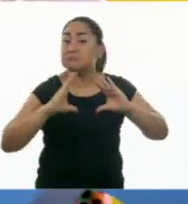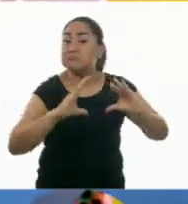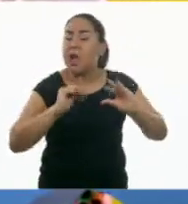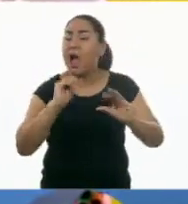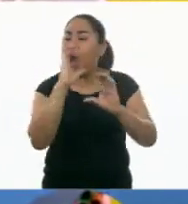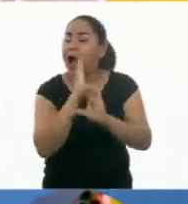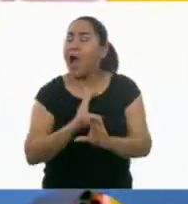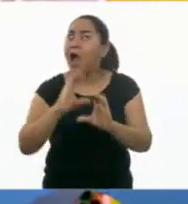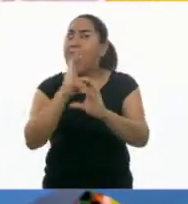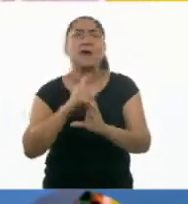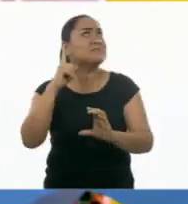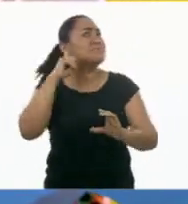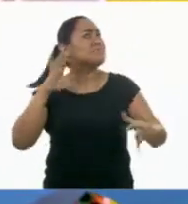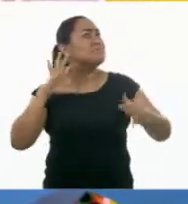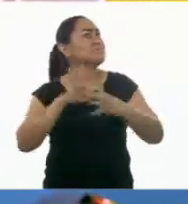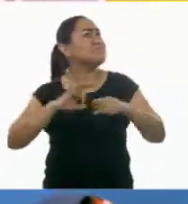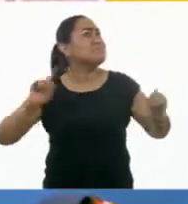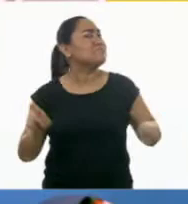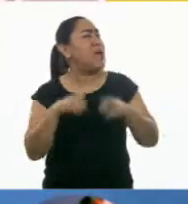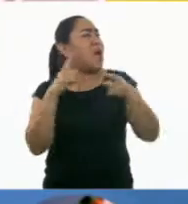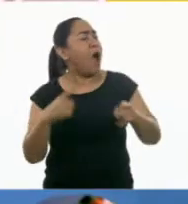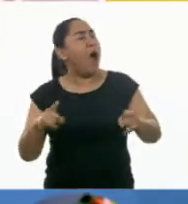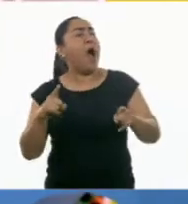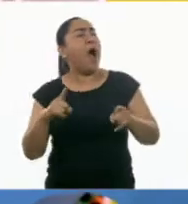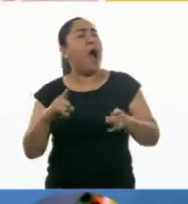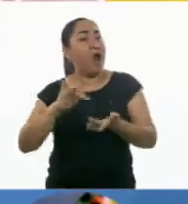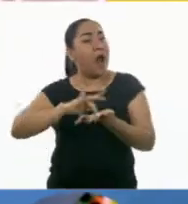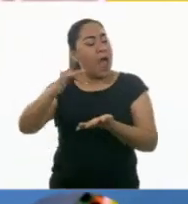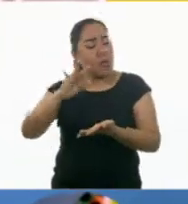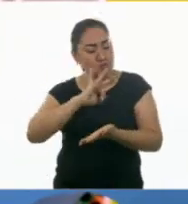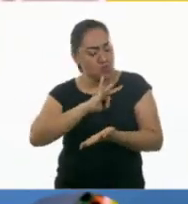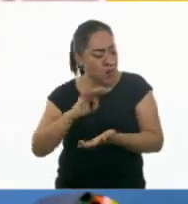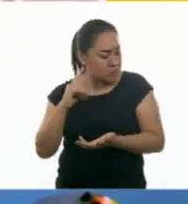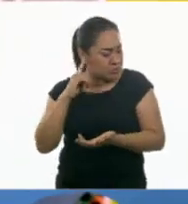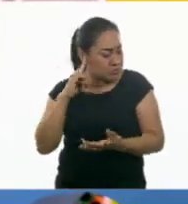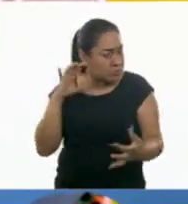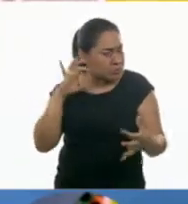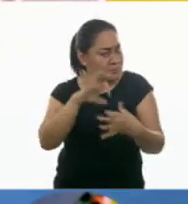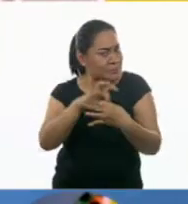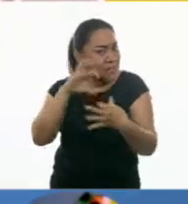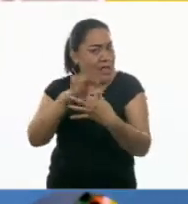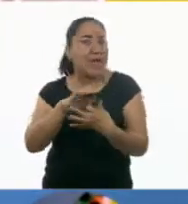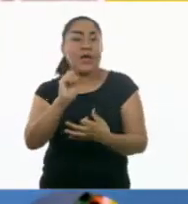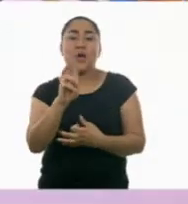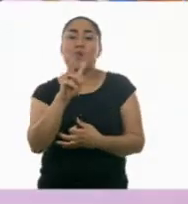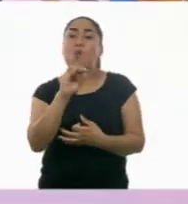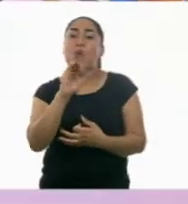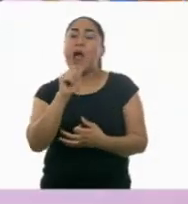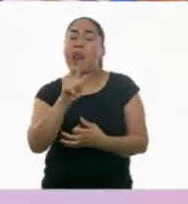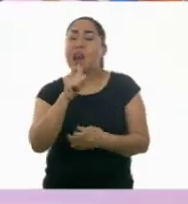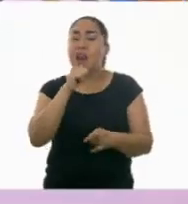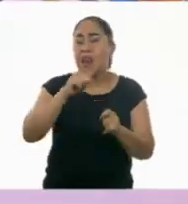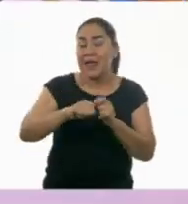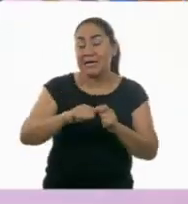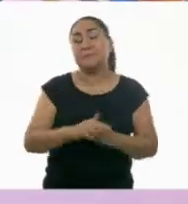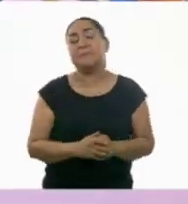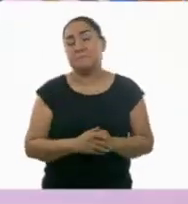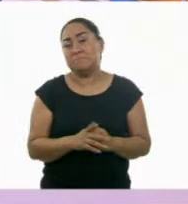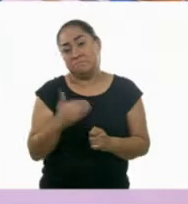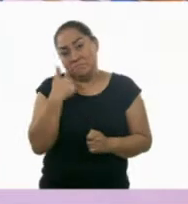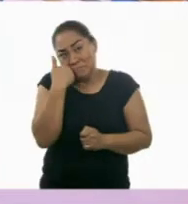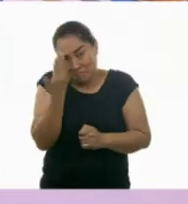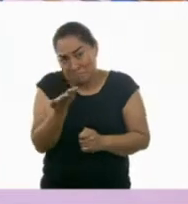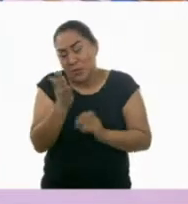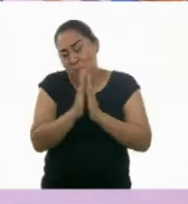rítmica, la cual le ayudó a reconocer las vocales en otras palabras o frases de una canción. Nos pide que la compartamos